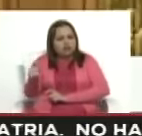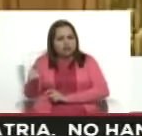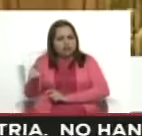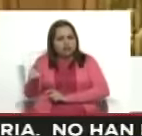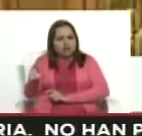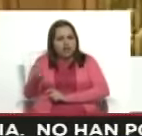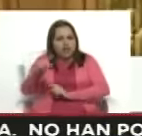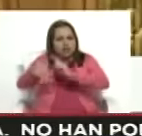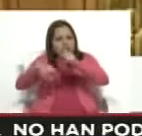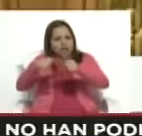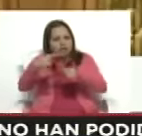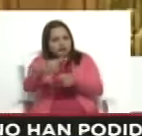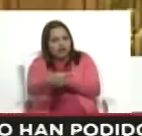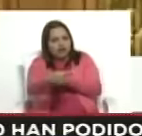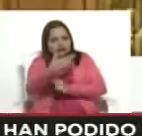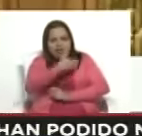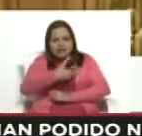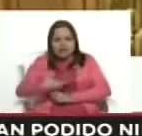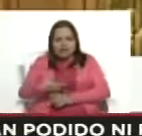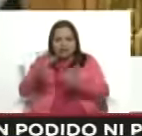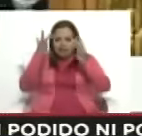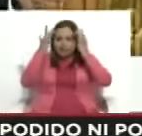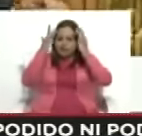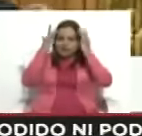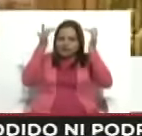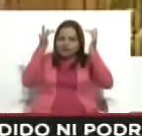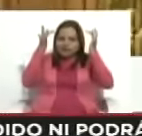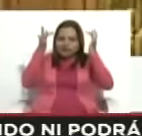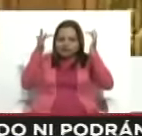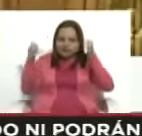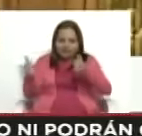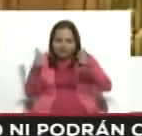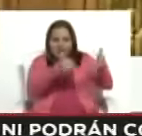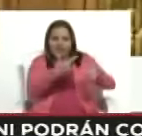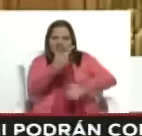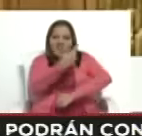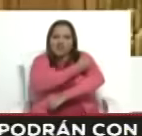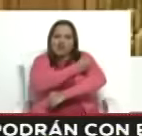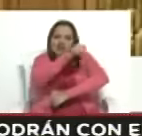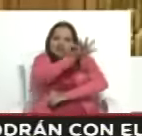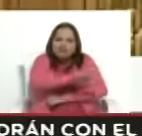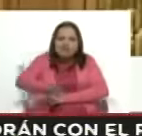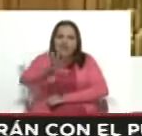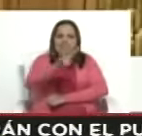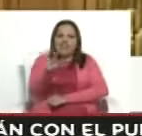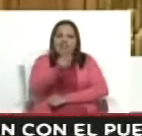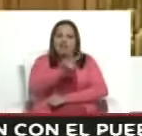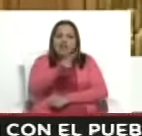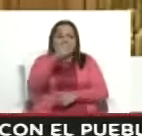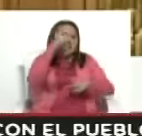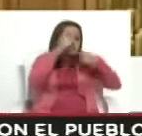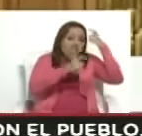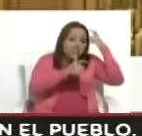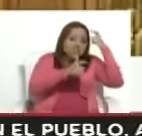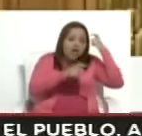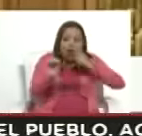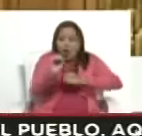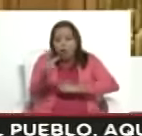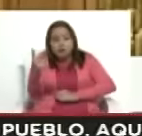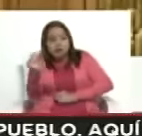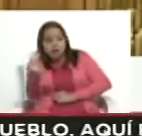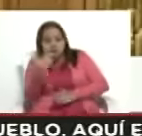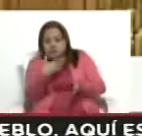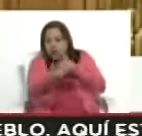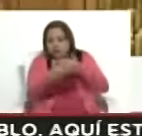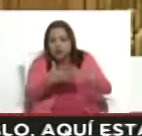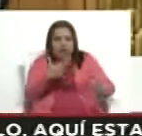Y el presidente, astutamente, trajo las vacunas para todo el pueblo de Venezuela. Chavista y no chavista, sin distingo